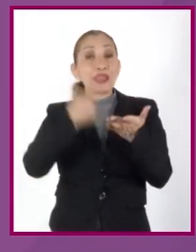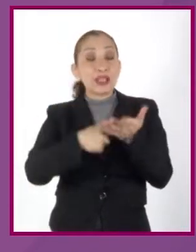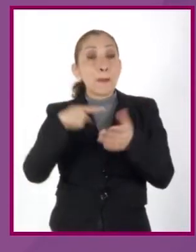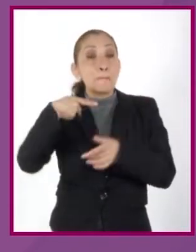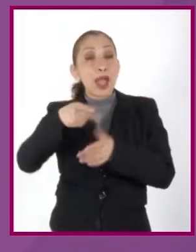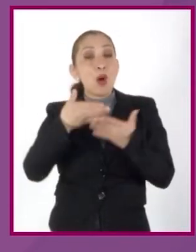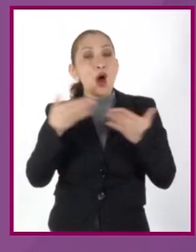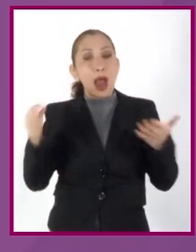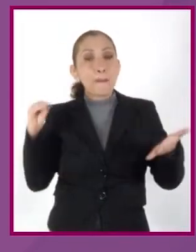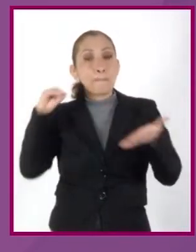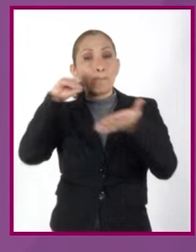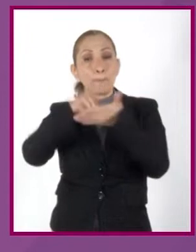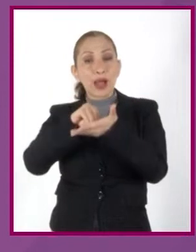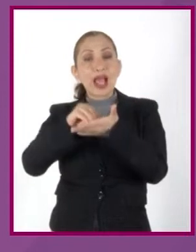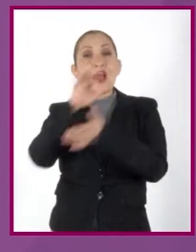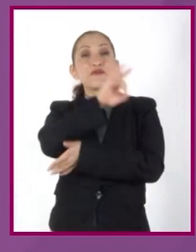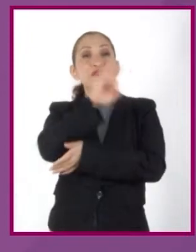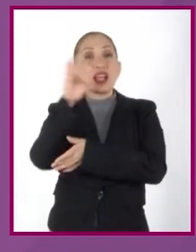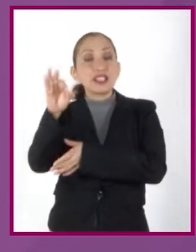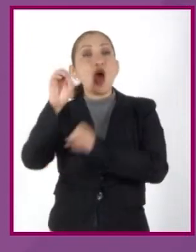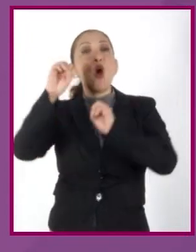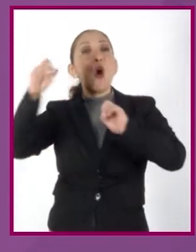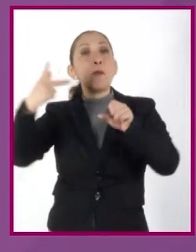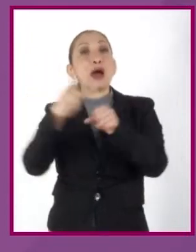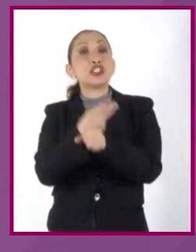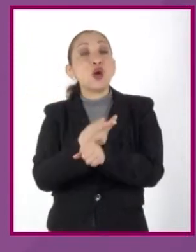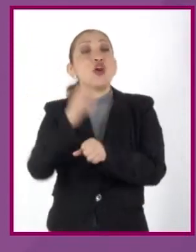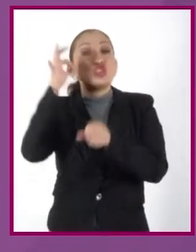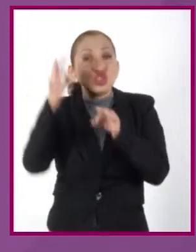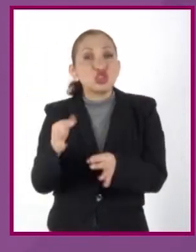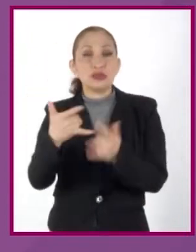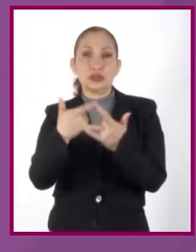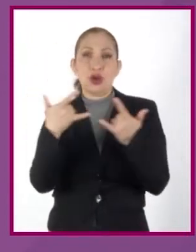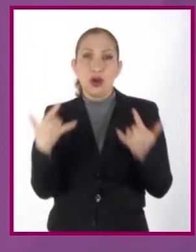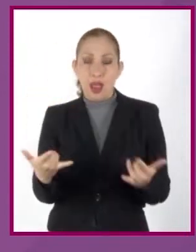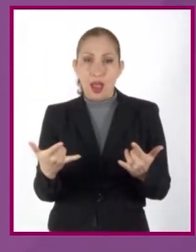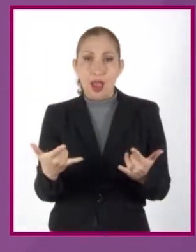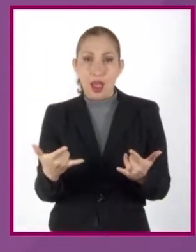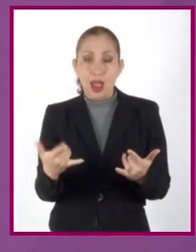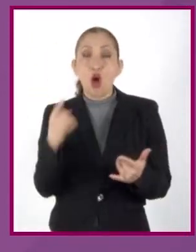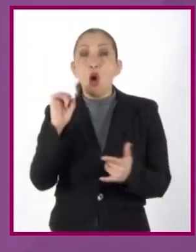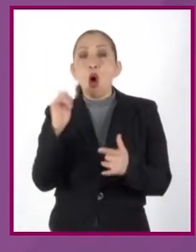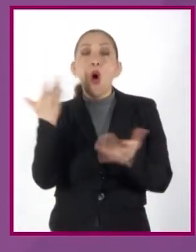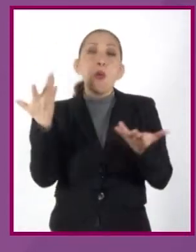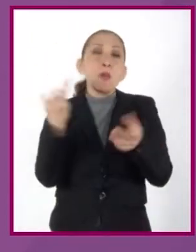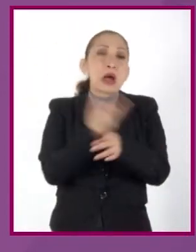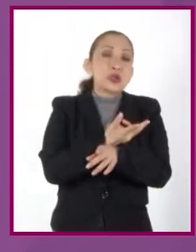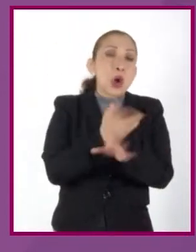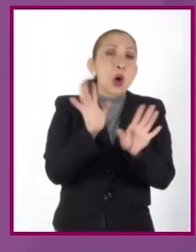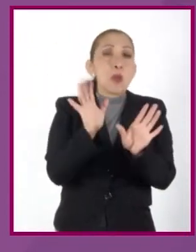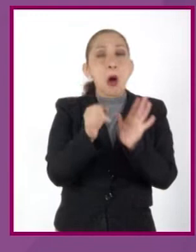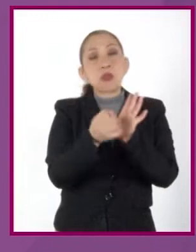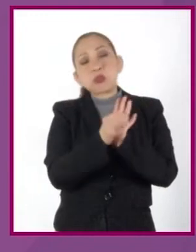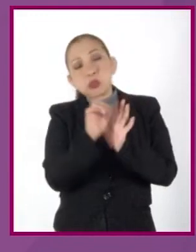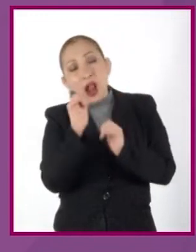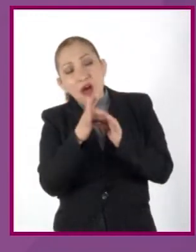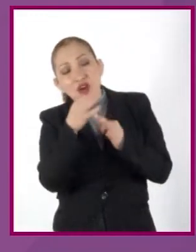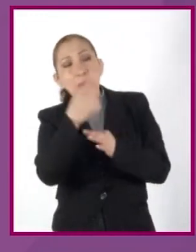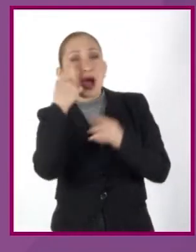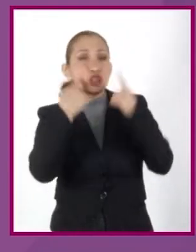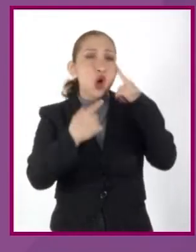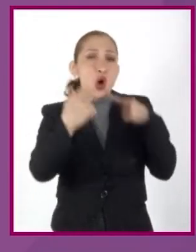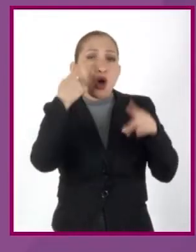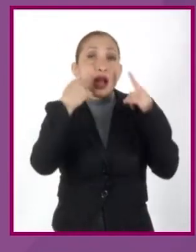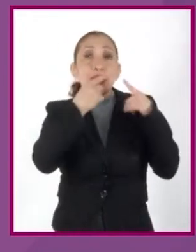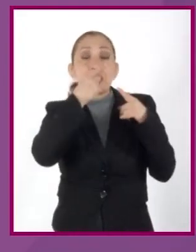ocasión también colocaremos las fechas o sucesos históricos. Además, hechos simbólicos, que en este caso señalan la forma en que la Llorona